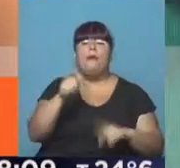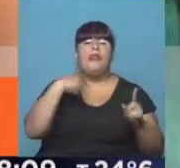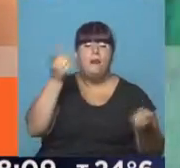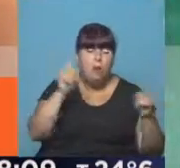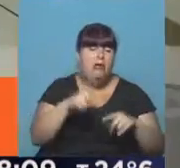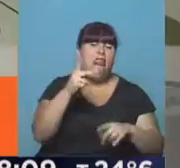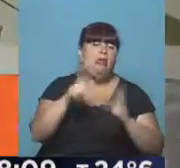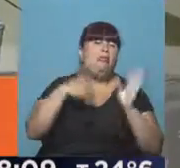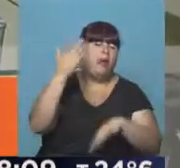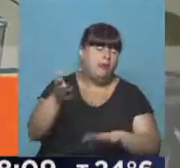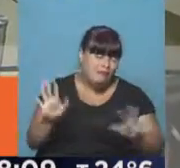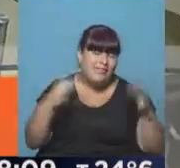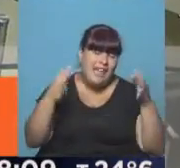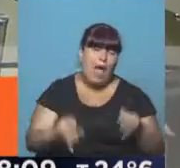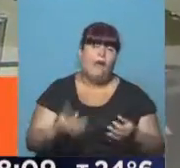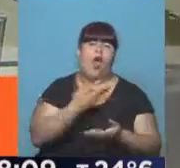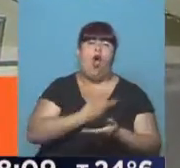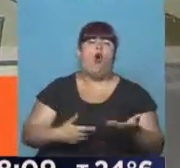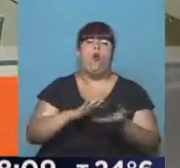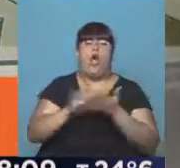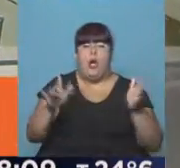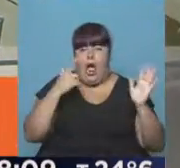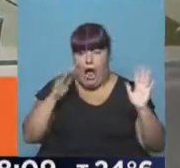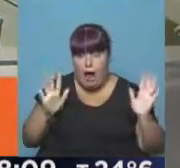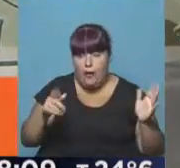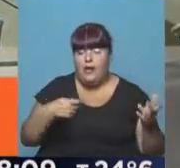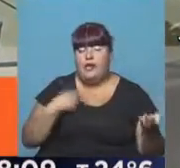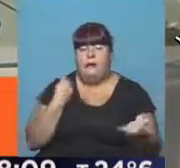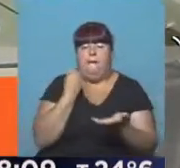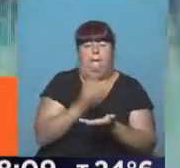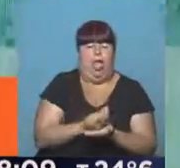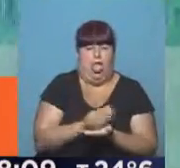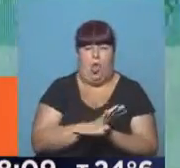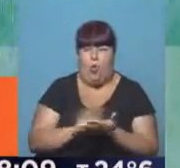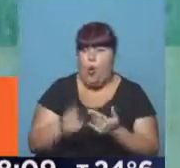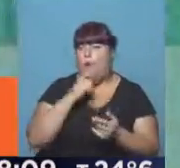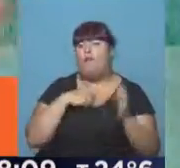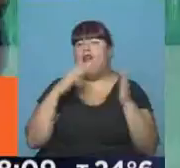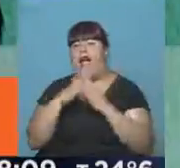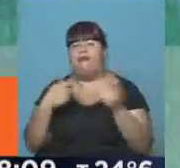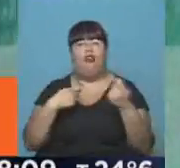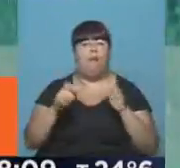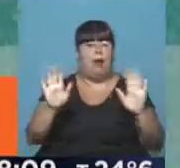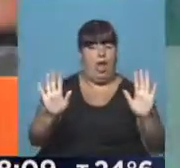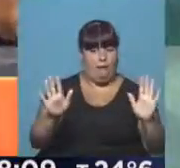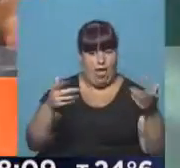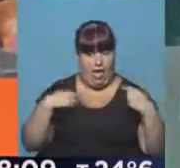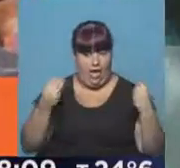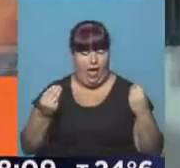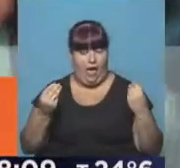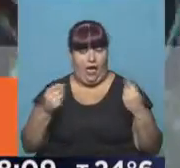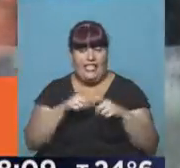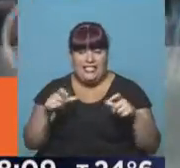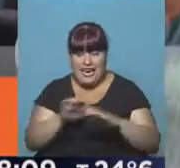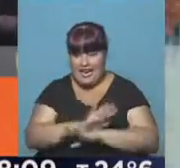60 días también es razonable que una administración nueva cuando uno toma posesión de una casa o un comercio es bueno para para no sale un